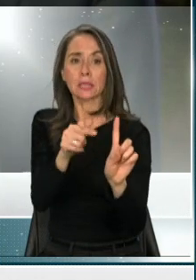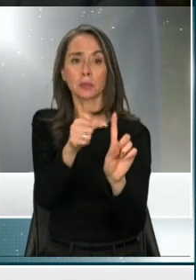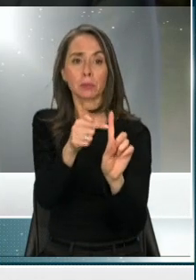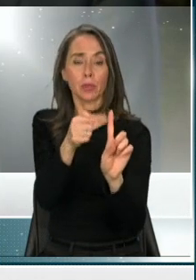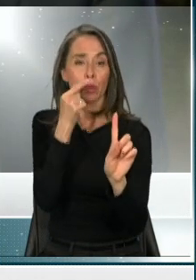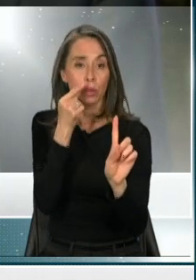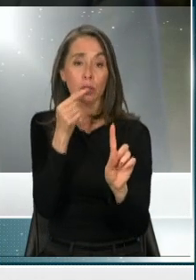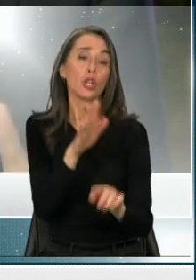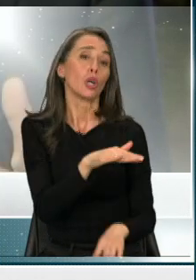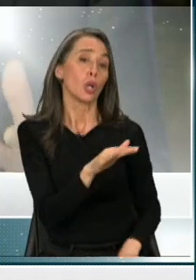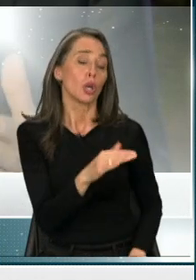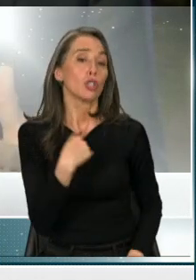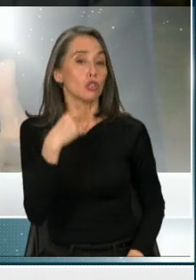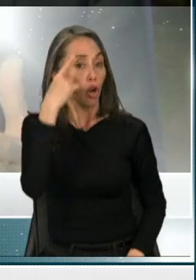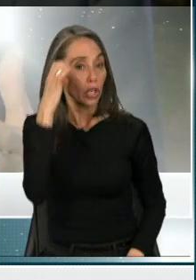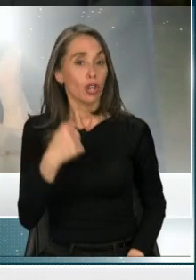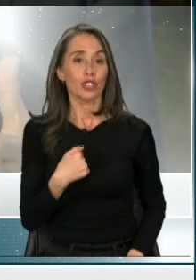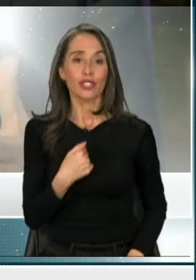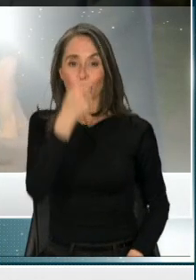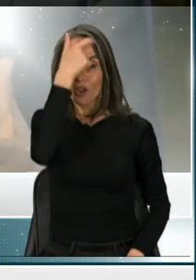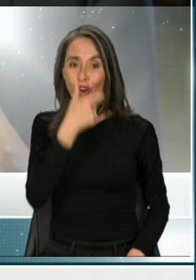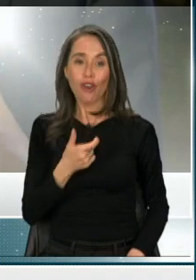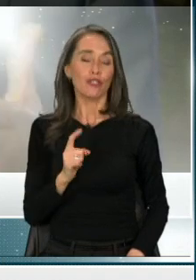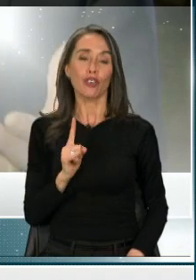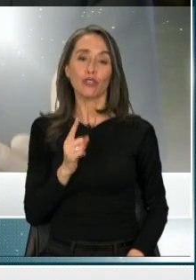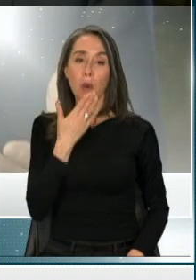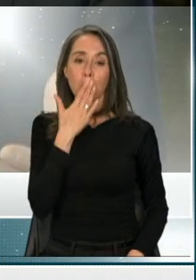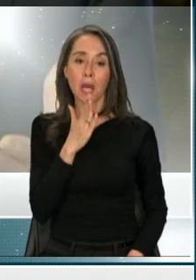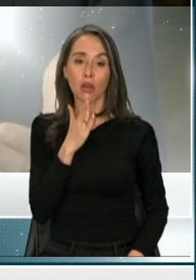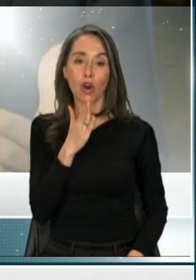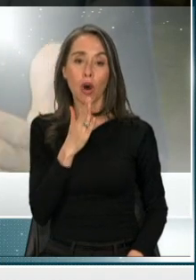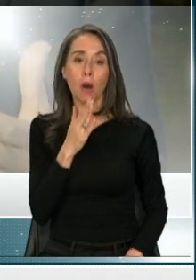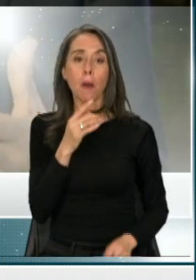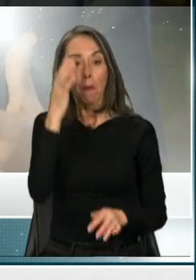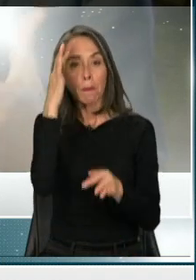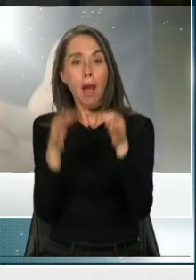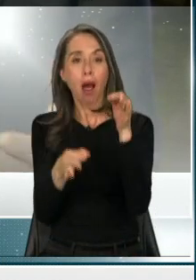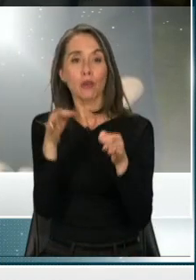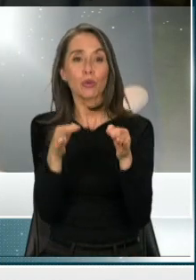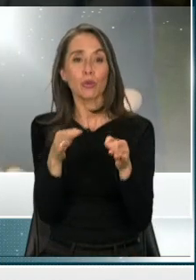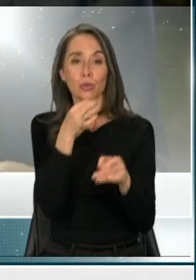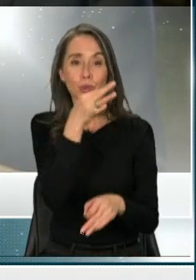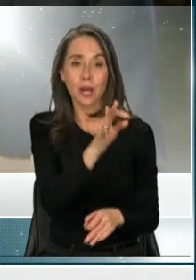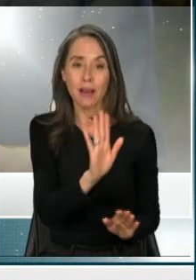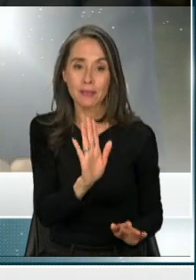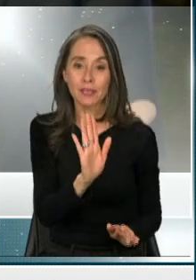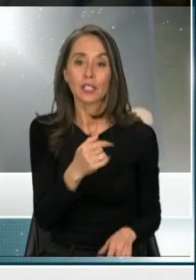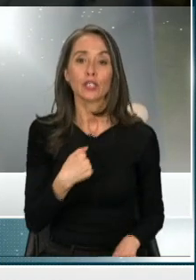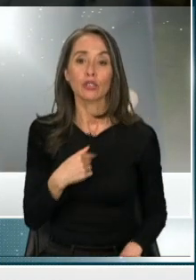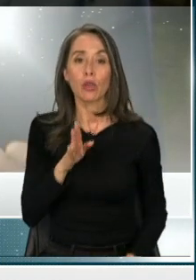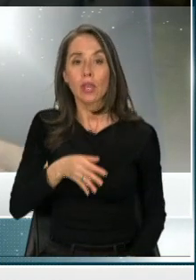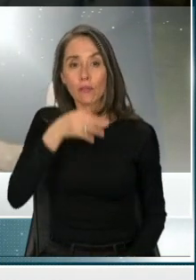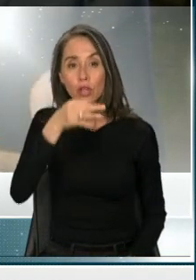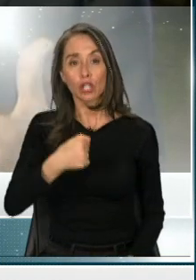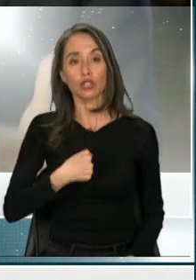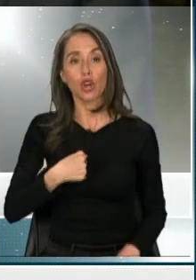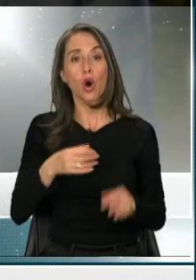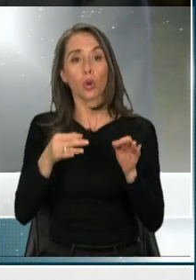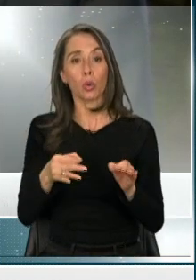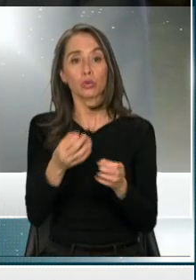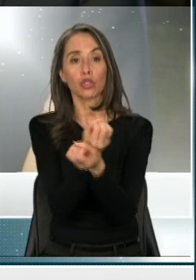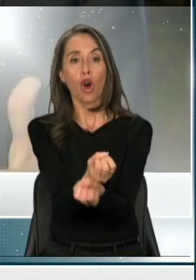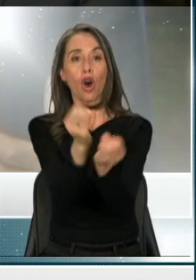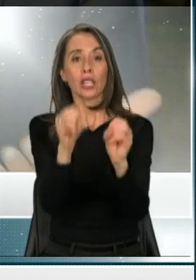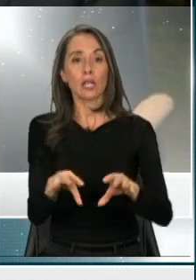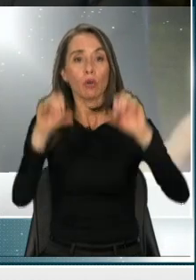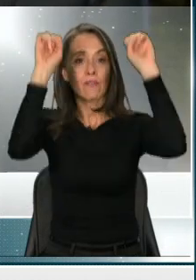creo yo juan manuel que no soy la persona más adecuada para hacer el juicio porque debo señalar que yo justamente renuncia